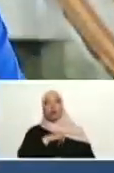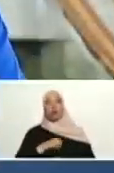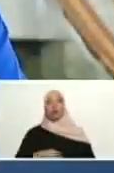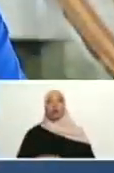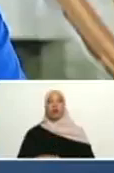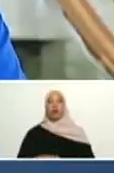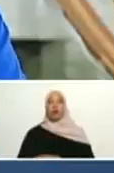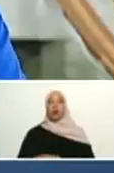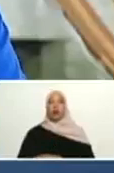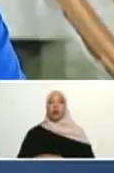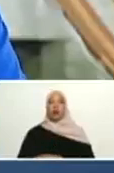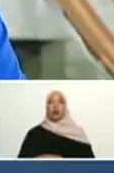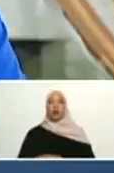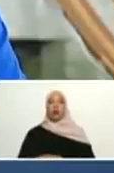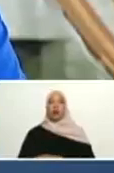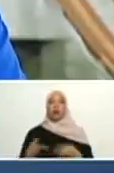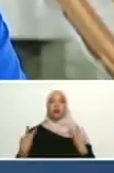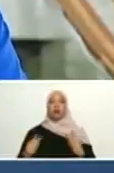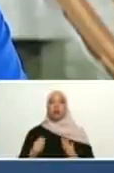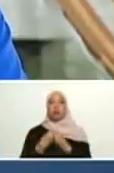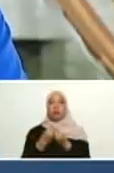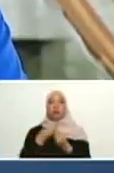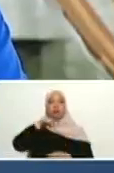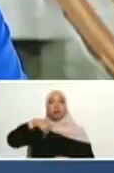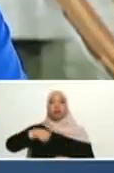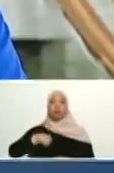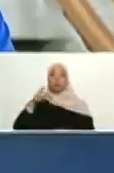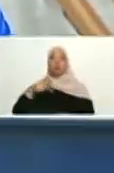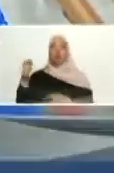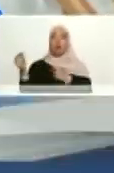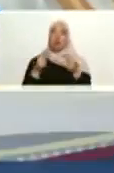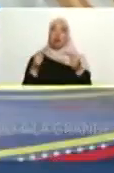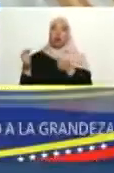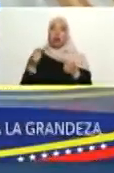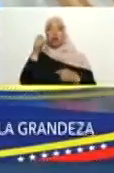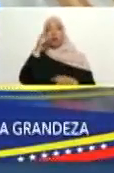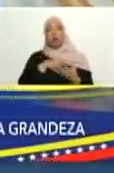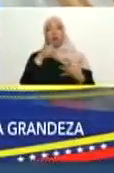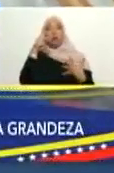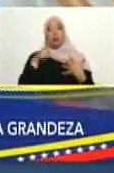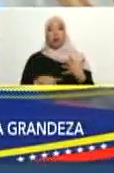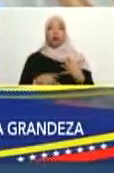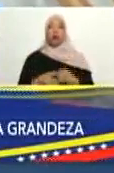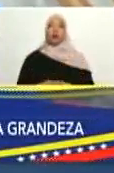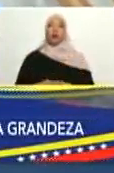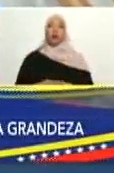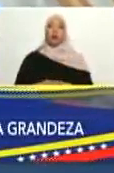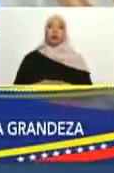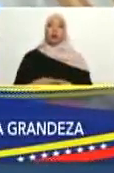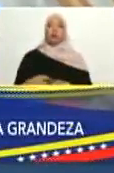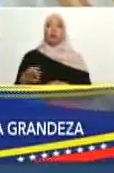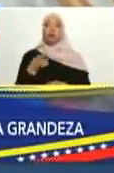nuestra identidad hecha poesía, discurso, proclama, nuestra identidad hecha